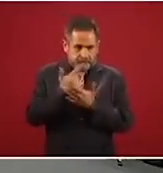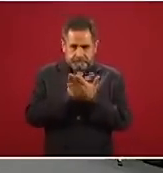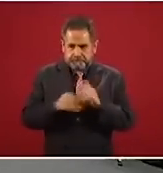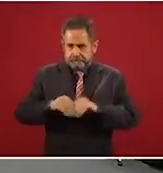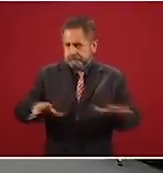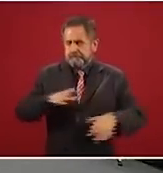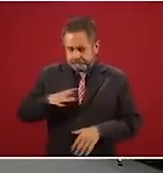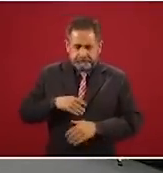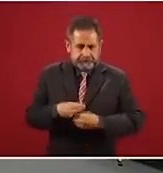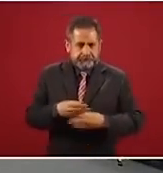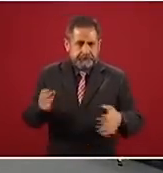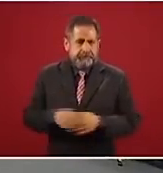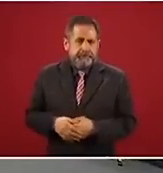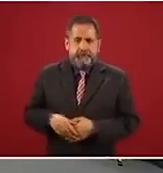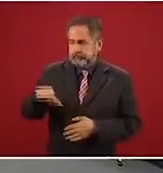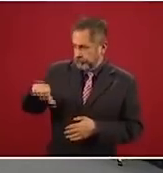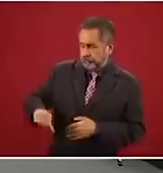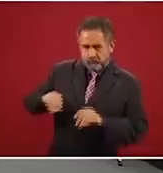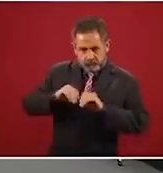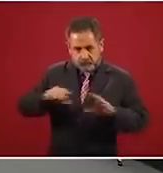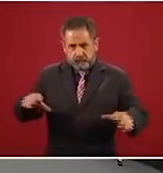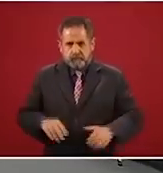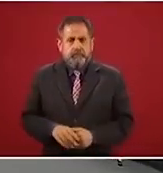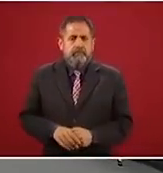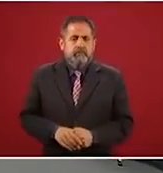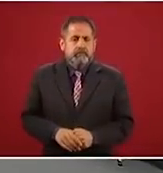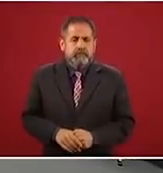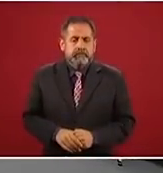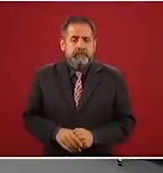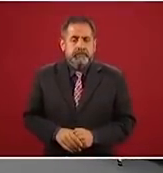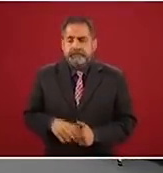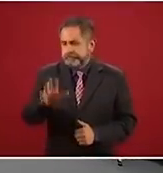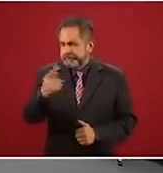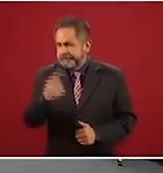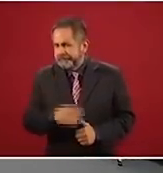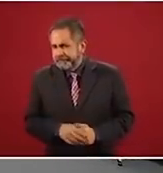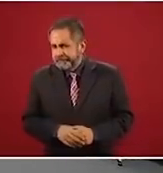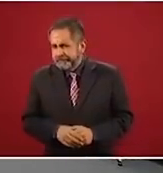Se tiene, hoy mismo damos a conocer eso. O sea, ¿eh?